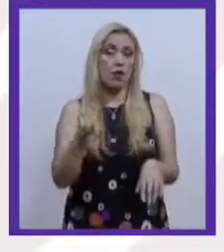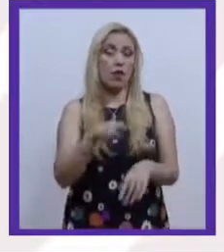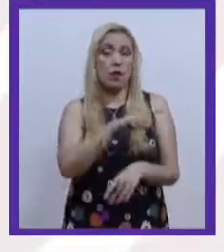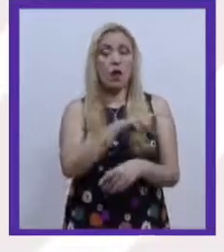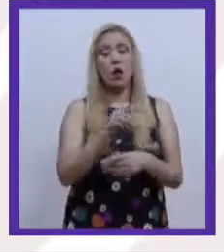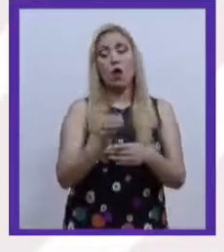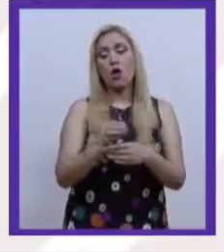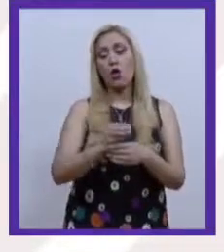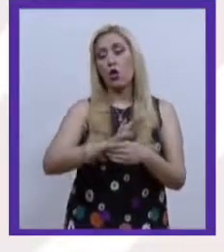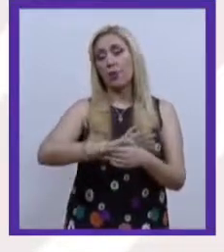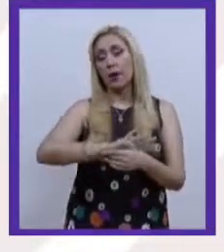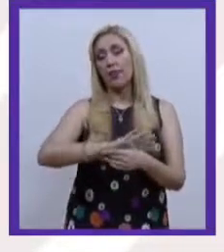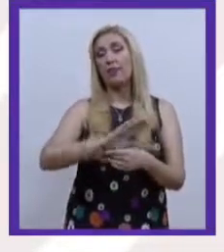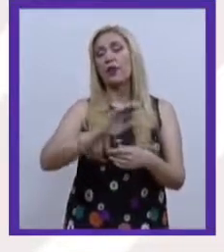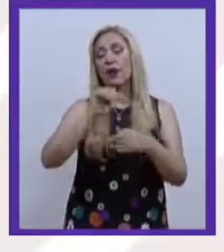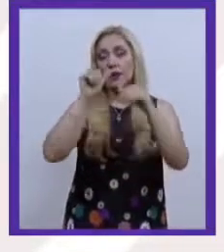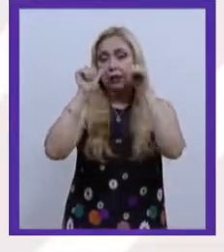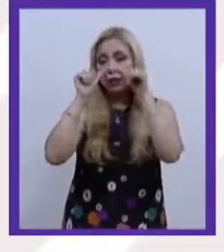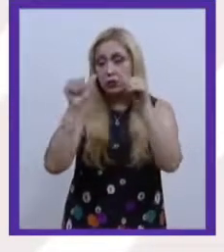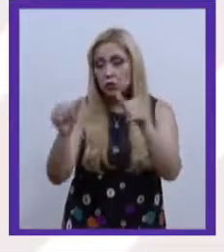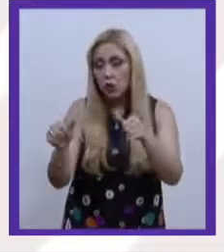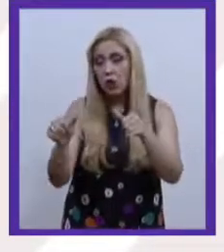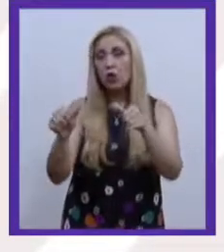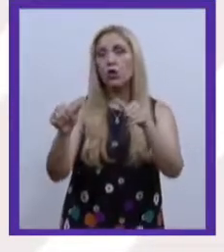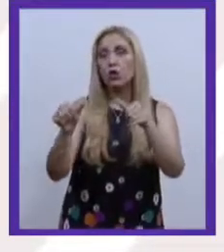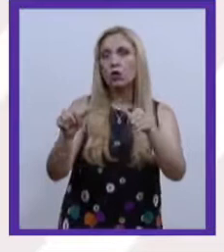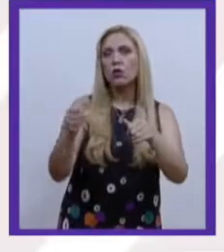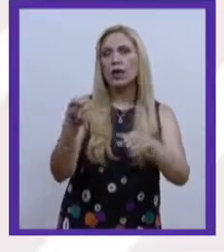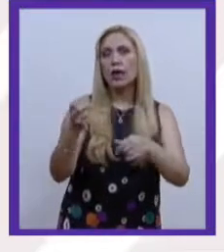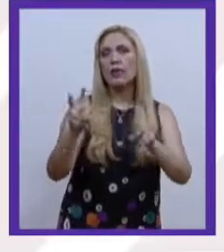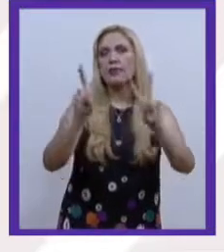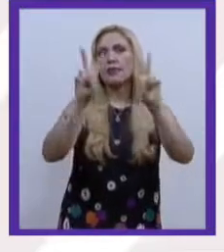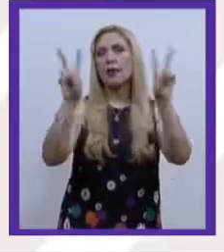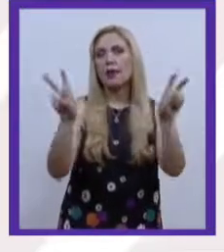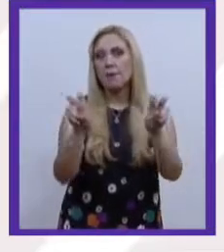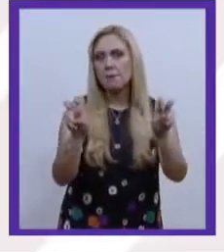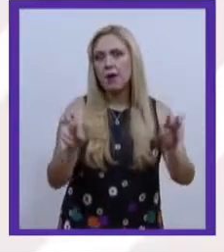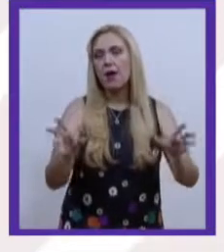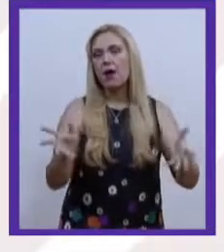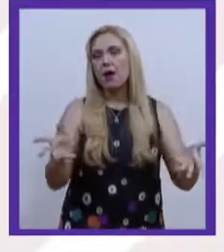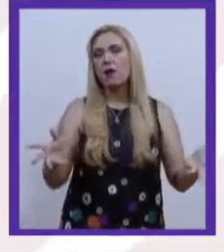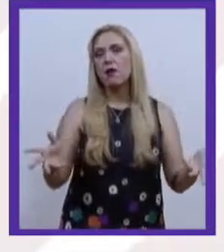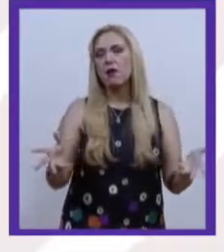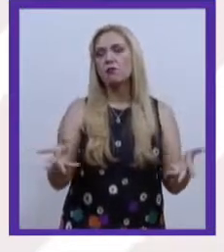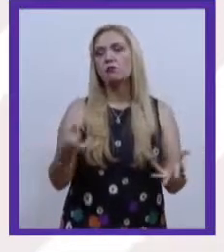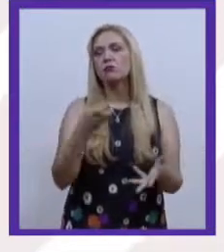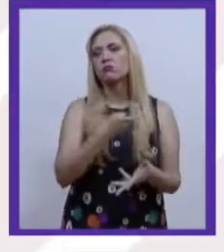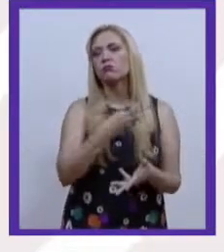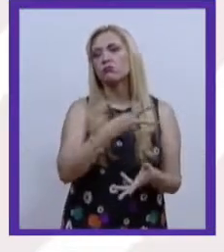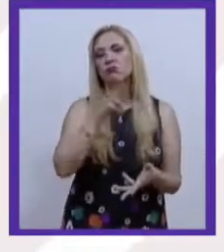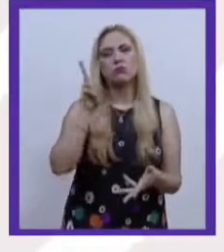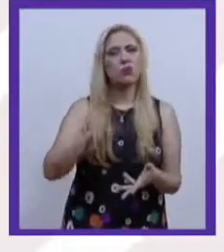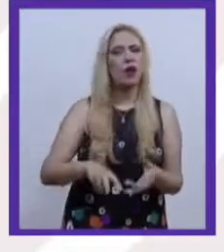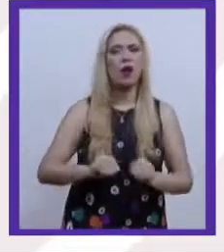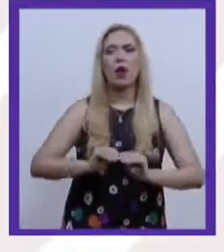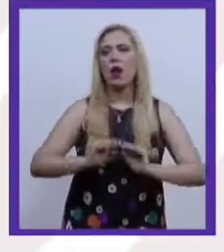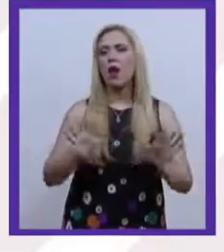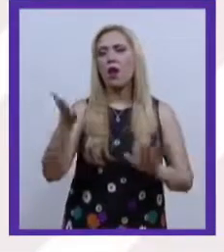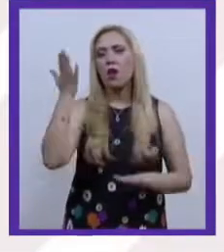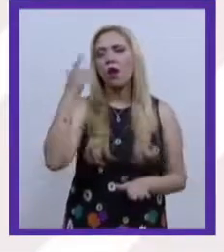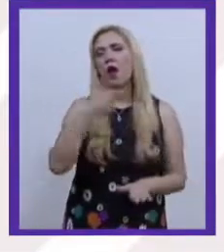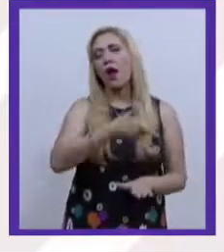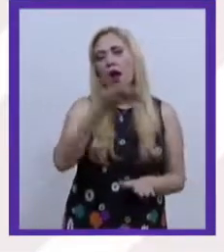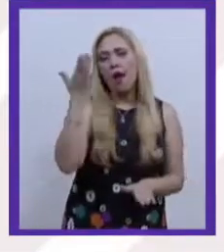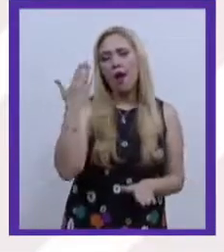pues esté atenta, digamos, a este tema. Y bueno, también saludo a Marta Tagle, que sí, que sin duda ella perteneció a